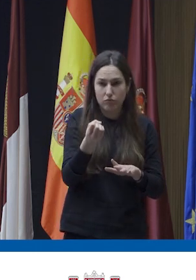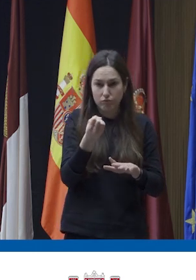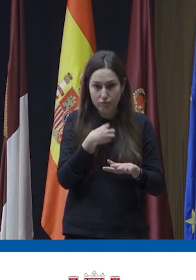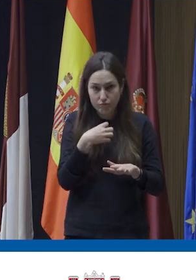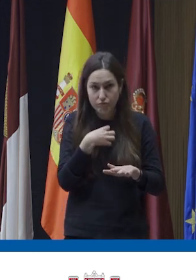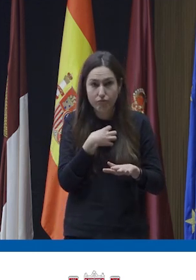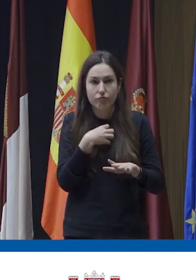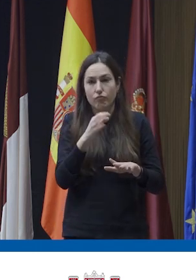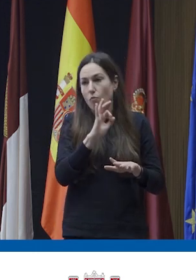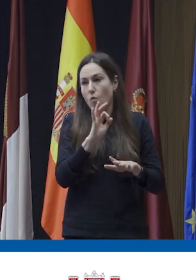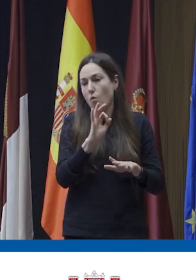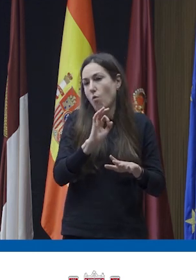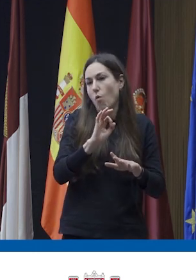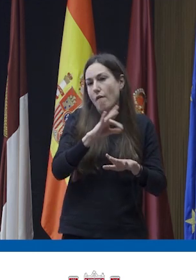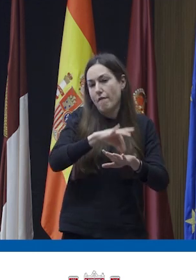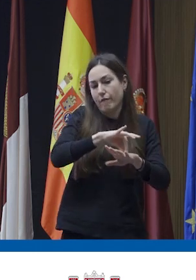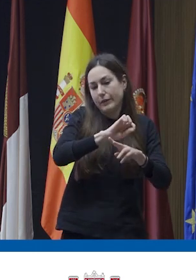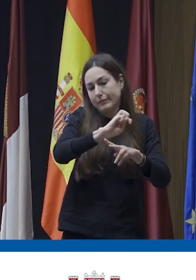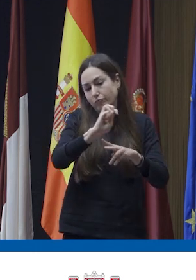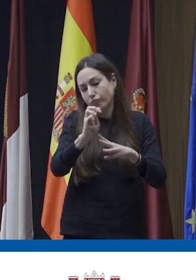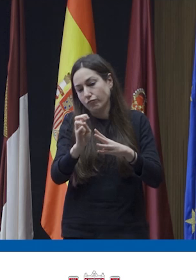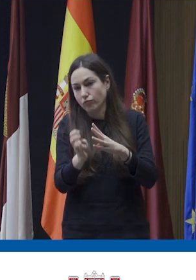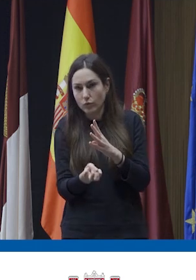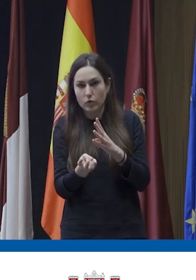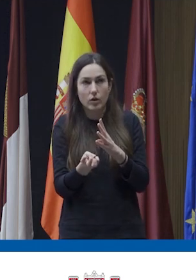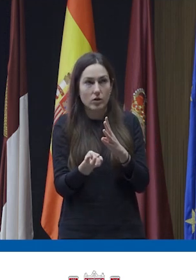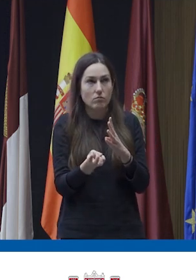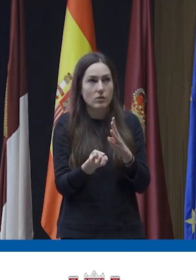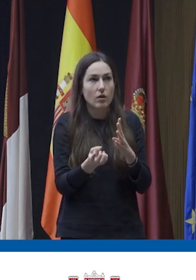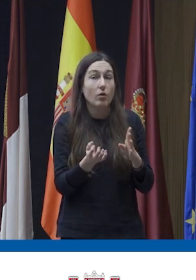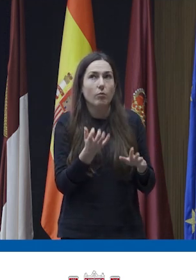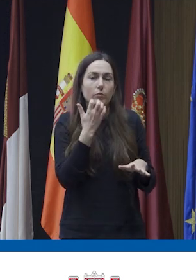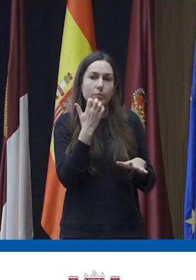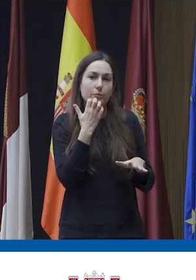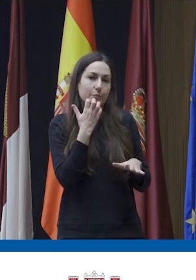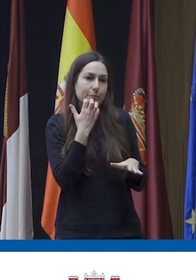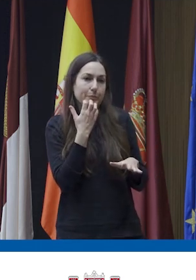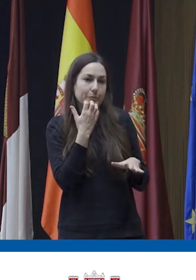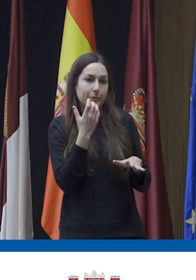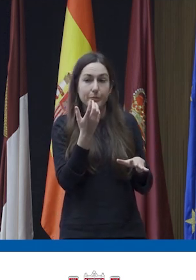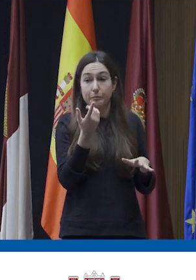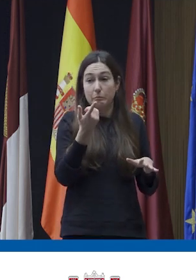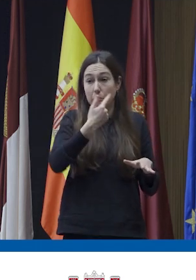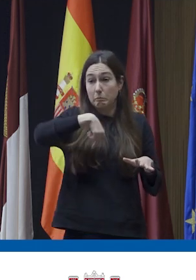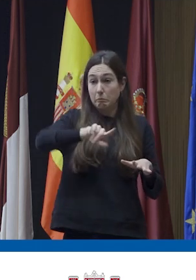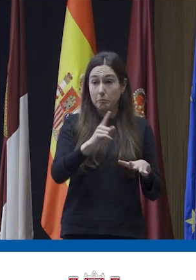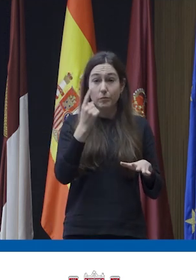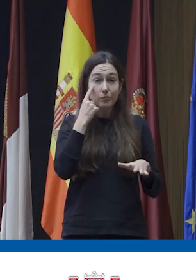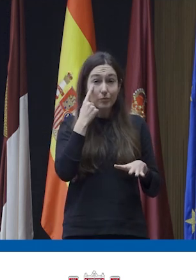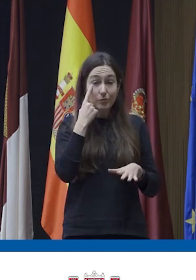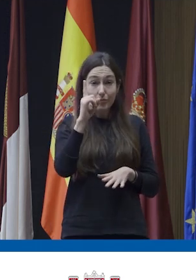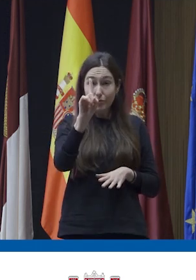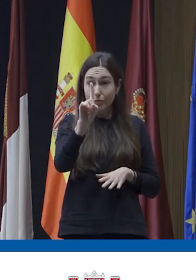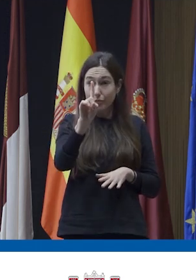tener en cuenta ciertas patologías en algunos casos a la hora de decidir cataratas, porque por ejemplo, si nosotros únicamente tenemos un ojo, que es lo que